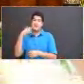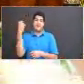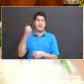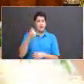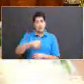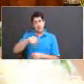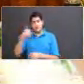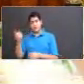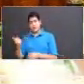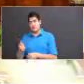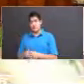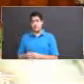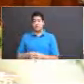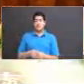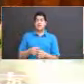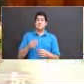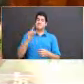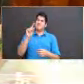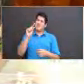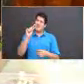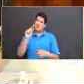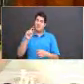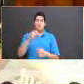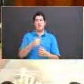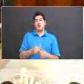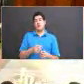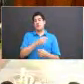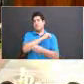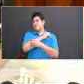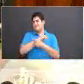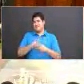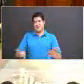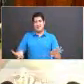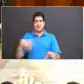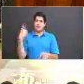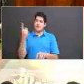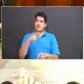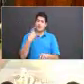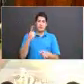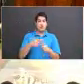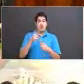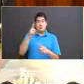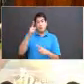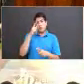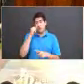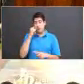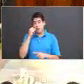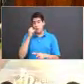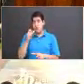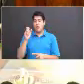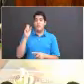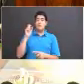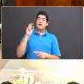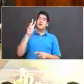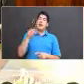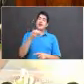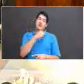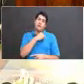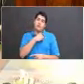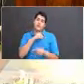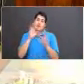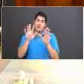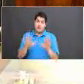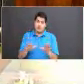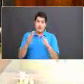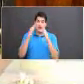se elimina una tribu, por un hombre levita que no quiso permanecer en la casa del pan,